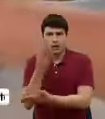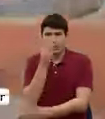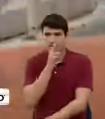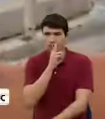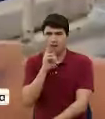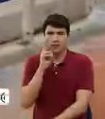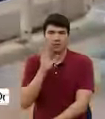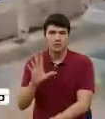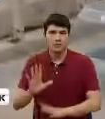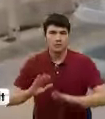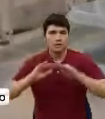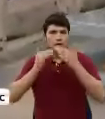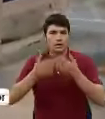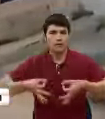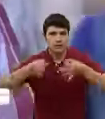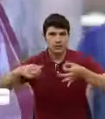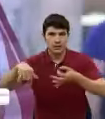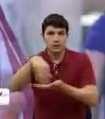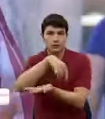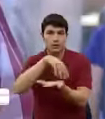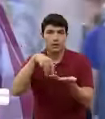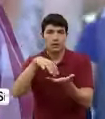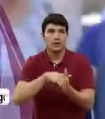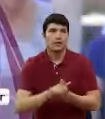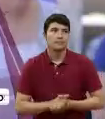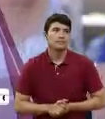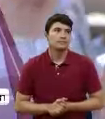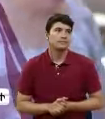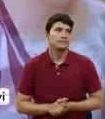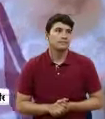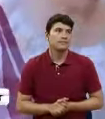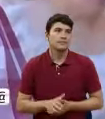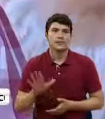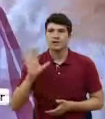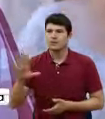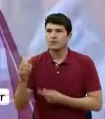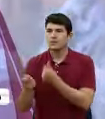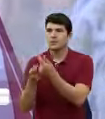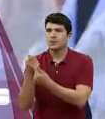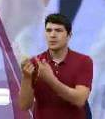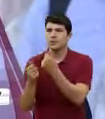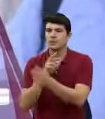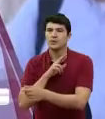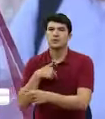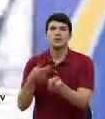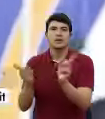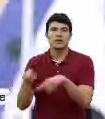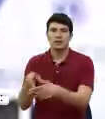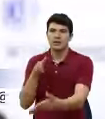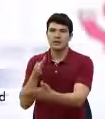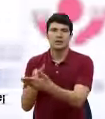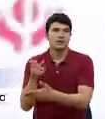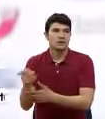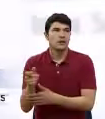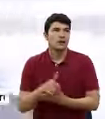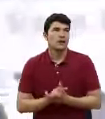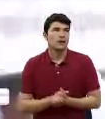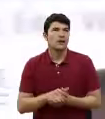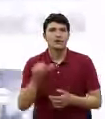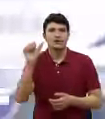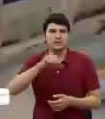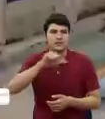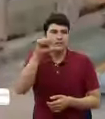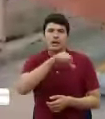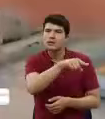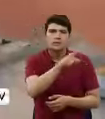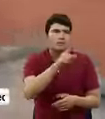de los colegios oficiales de Santander. Y eso es un negocio vulgar que también nosotros lo hemos denunciado. Así está mal y no se